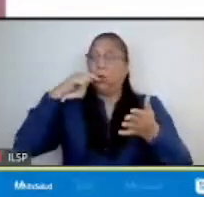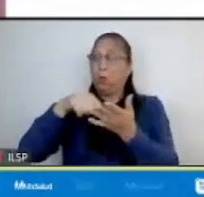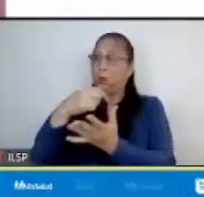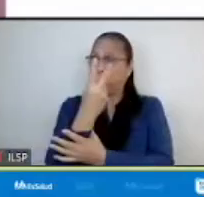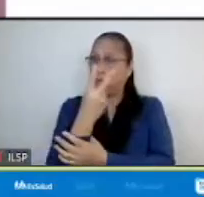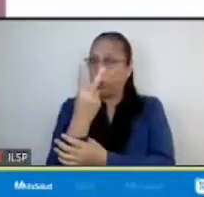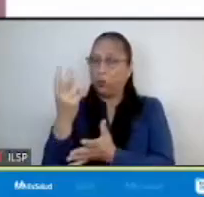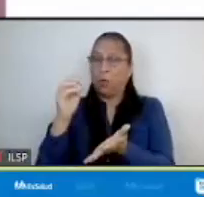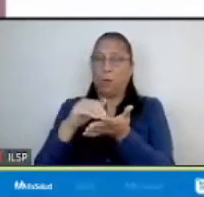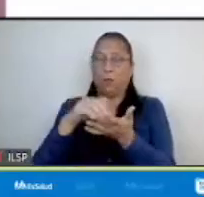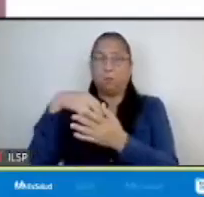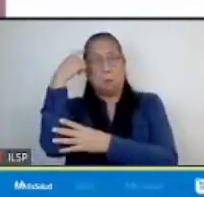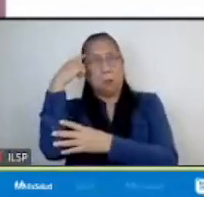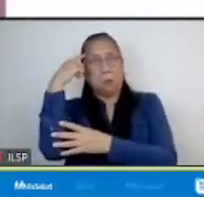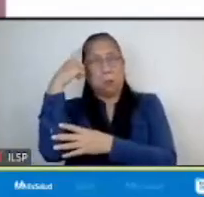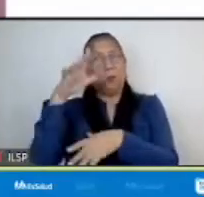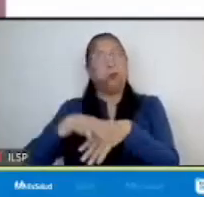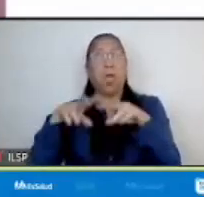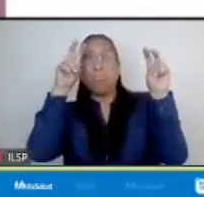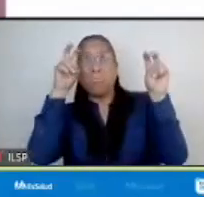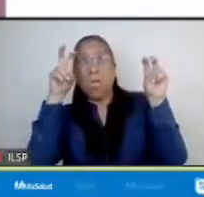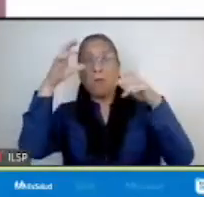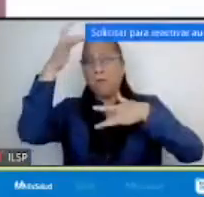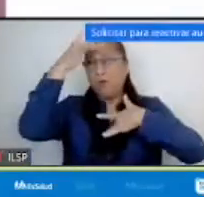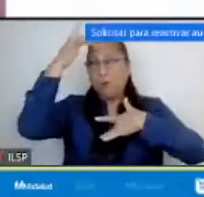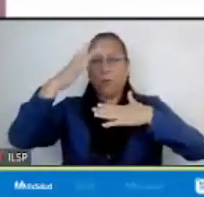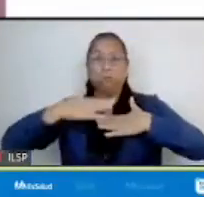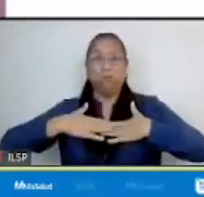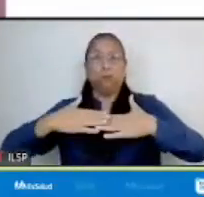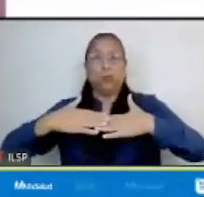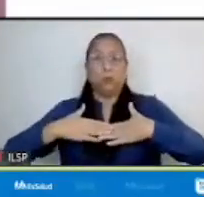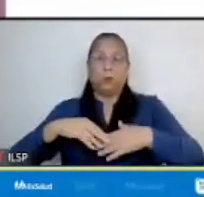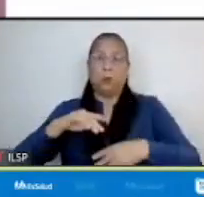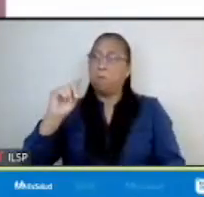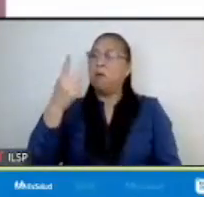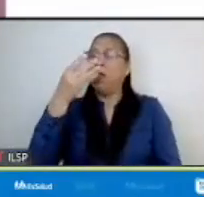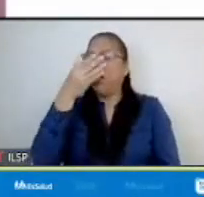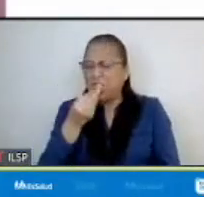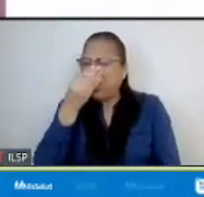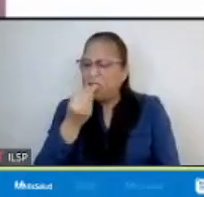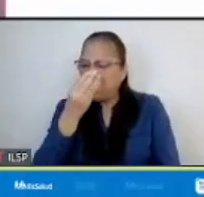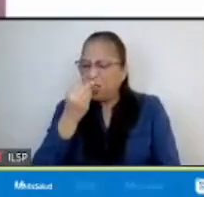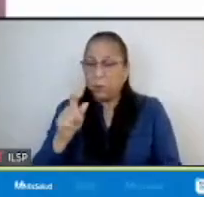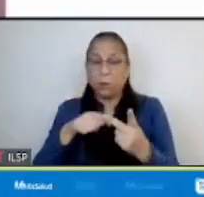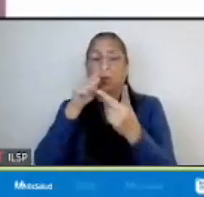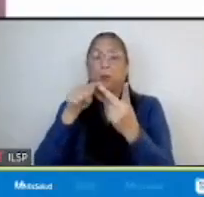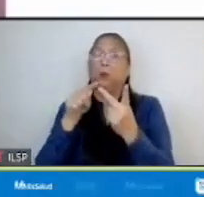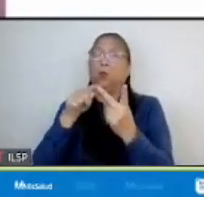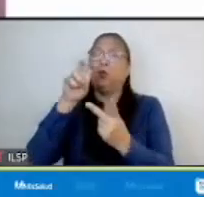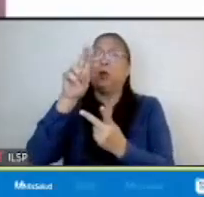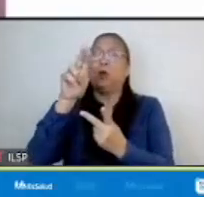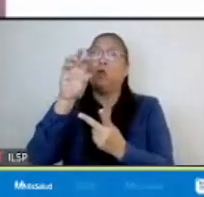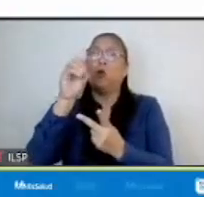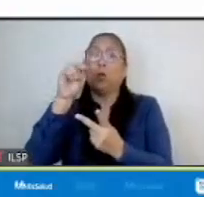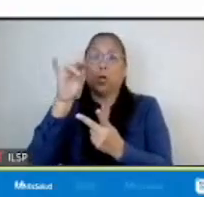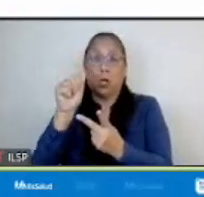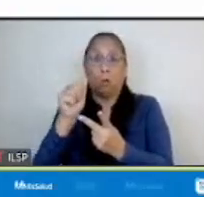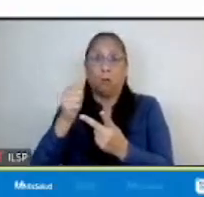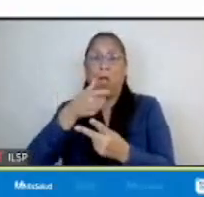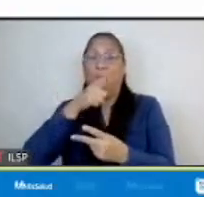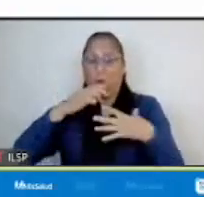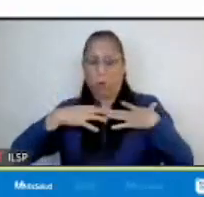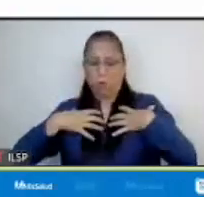en la mente cuando hablamos de infección respiratoria, ¿no? Tenemos los resfriados comunes y las neumonías, por un lado. Entonces, cuando